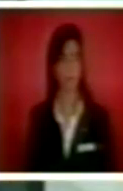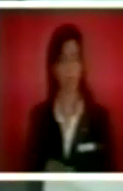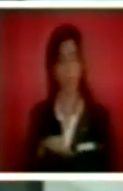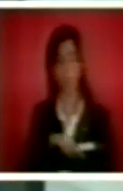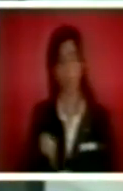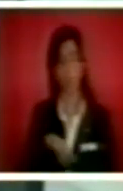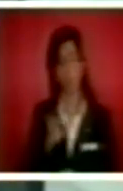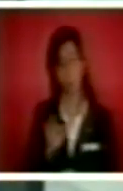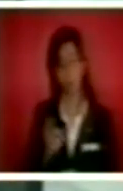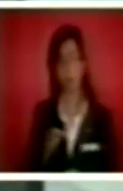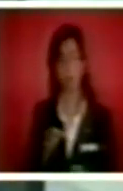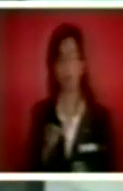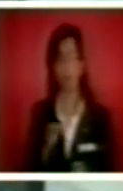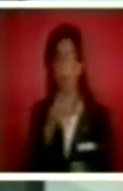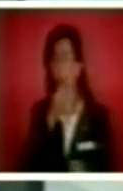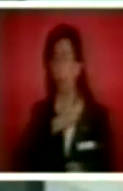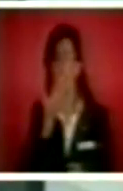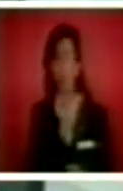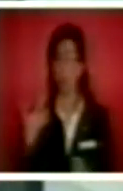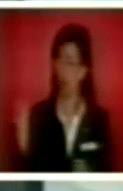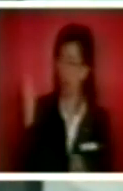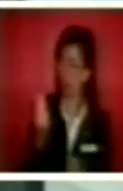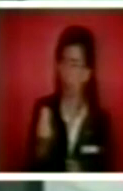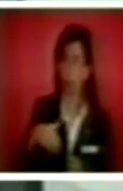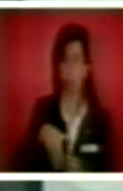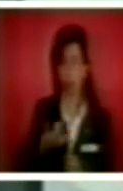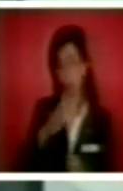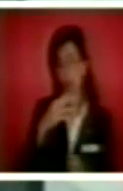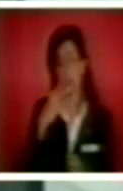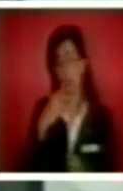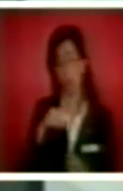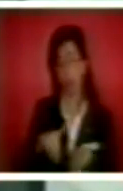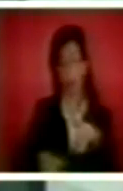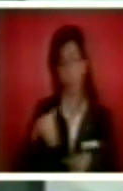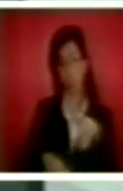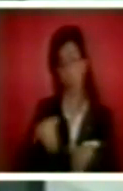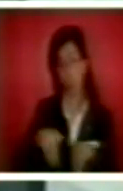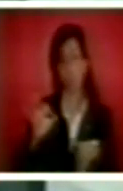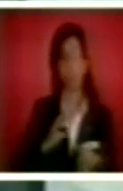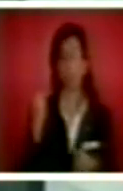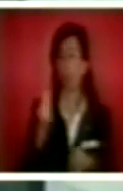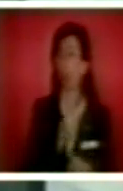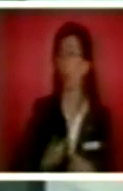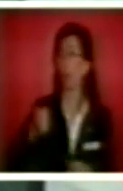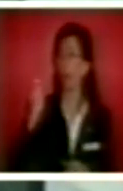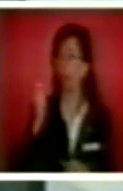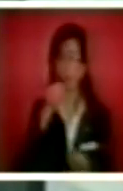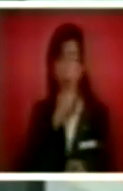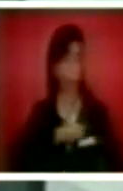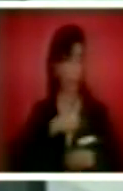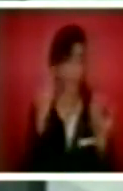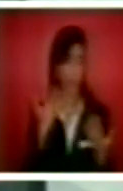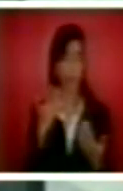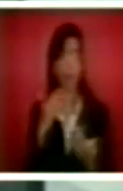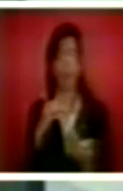Cualquiera sea el nuevo gobierno que surja en las elecciones de este año, cualquiera sea